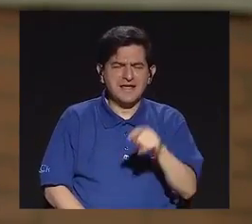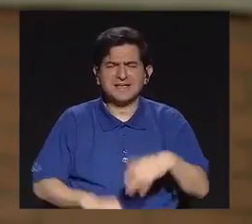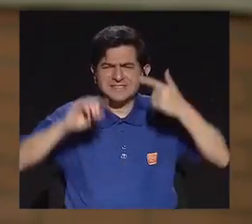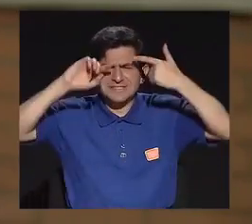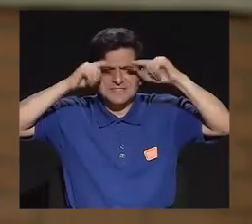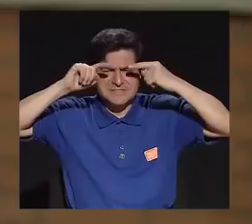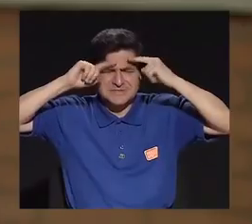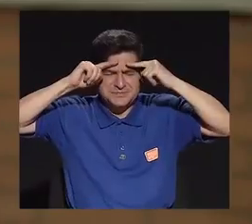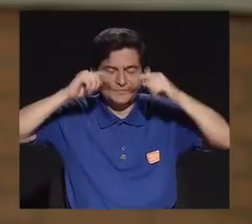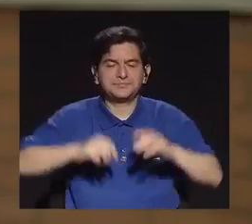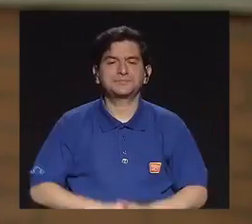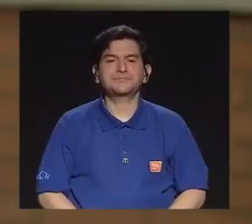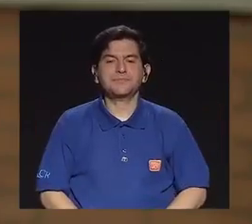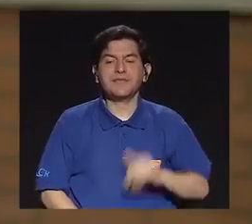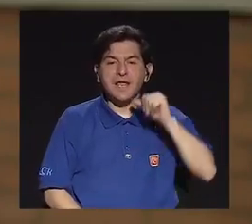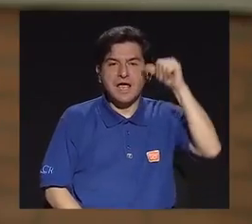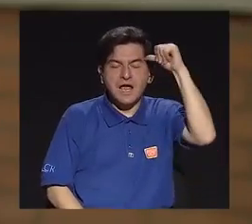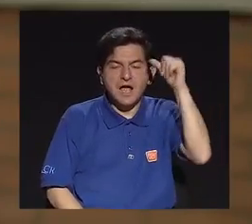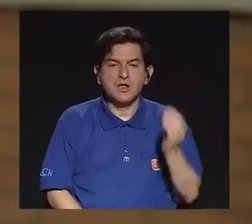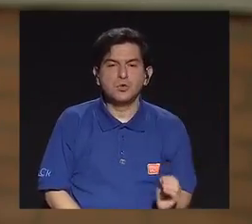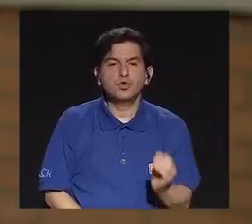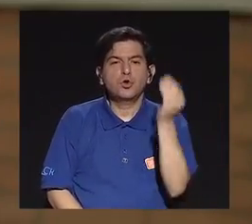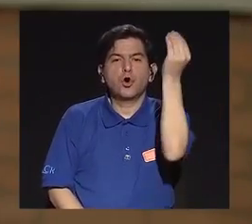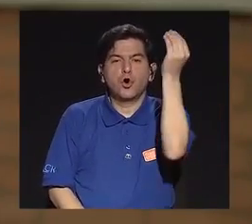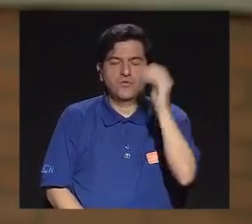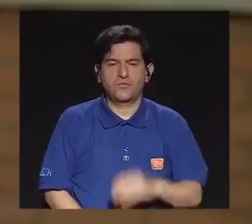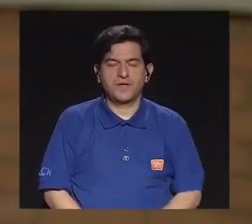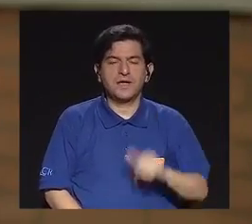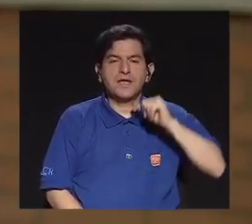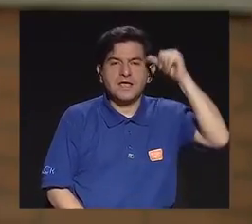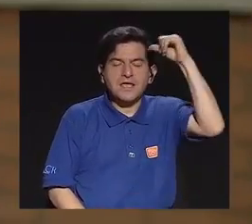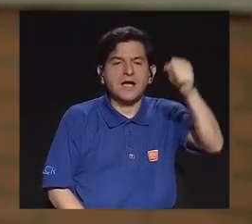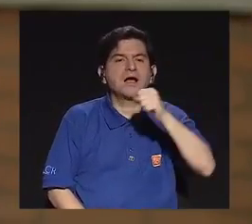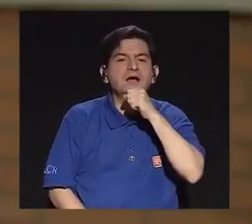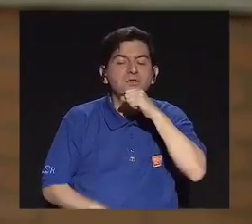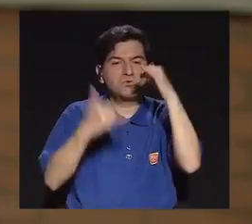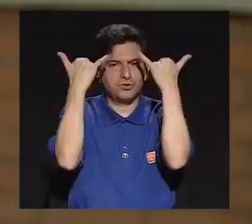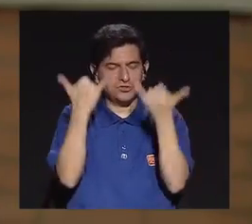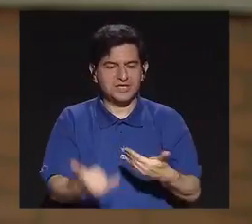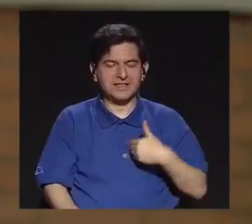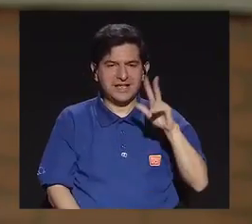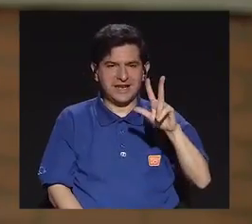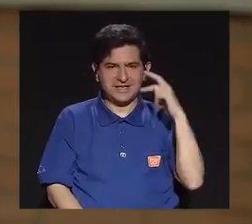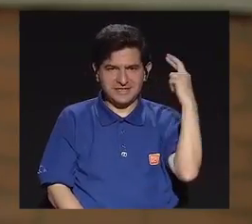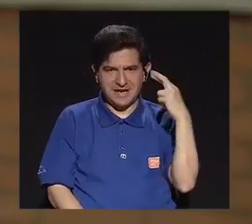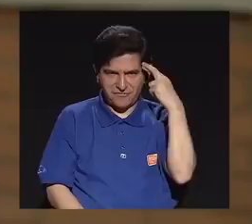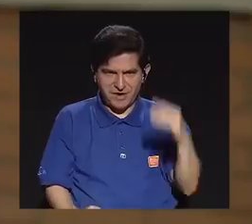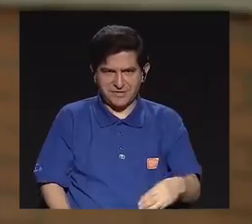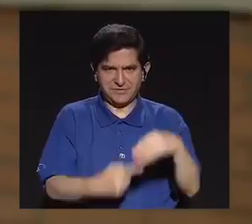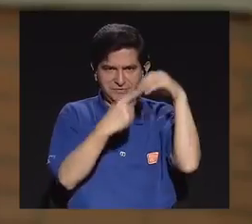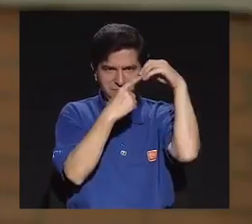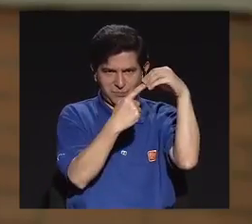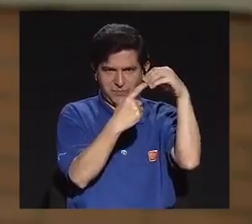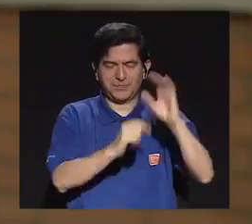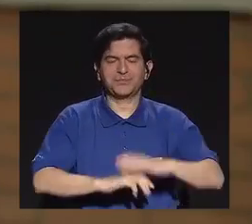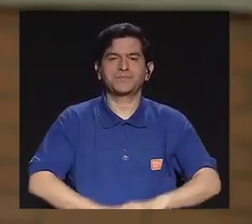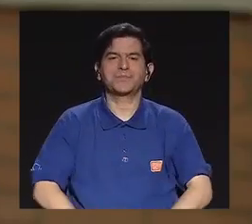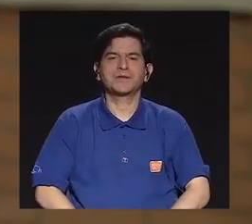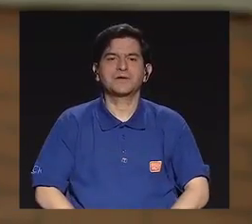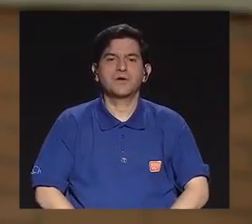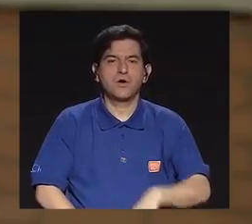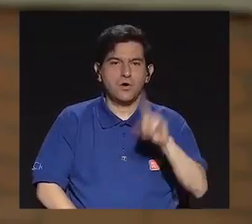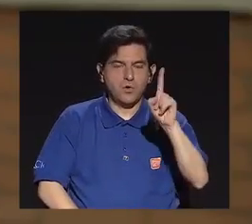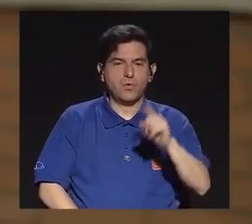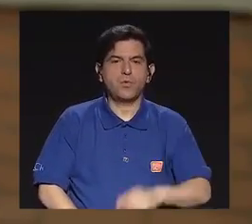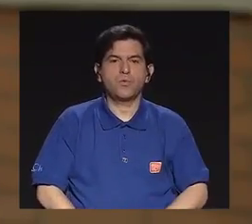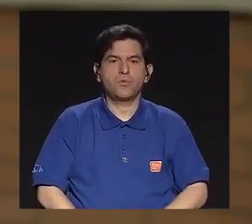vestibular. En el adulto joven y en el adulto mayor, pues ya vamos a tener tres causas principales de vértigo, que van a ser